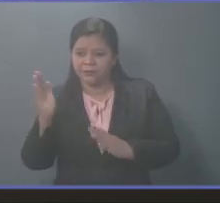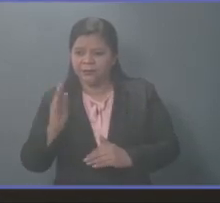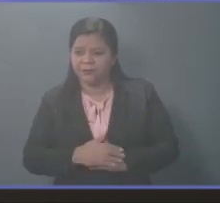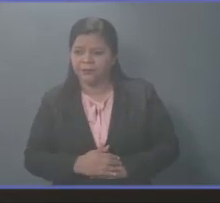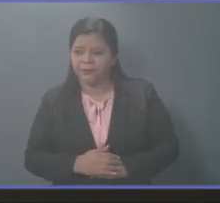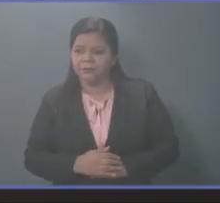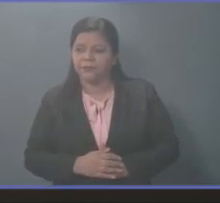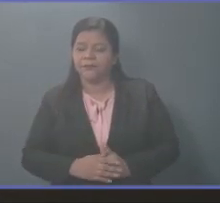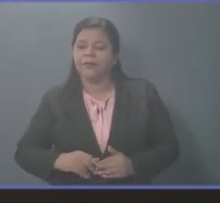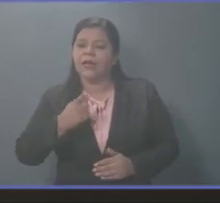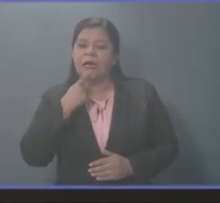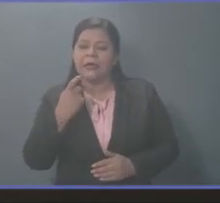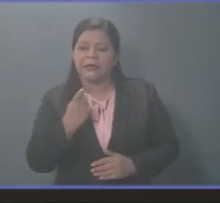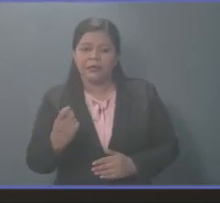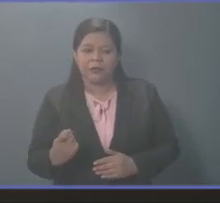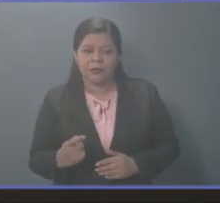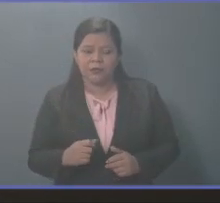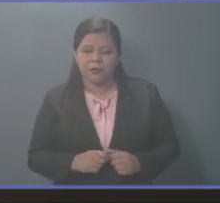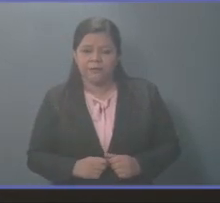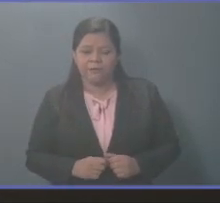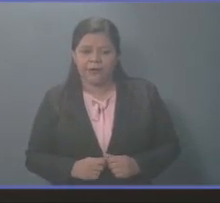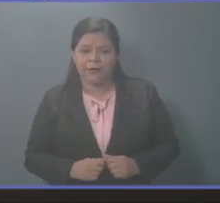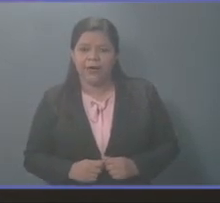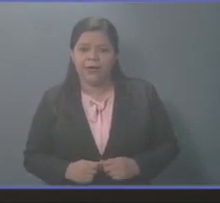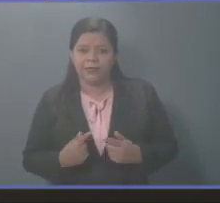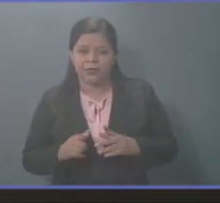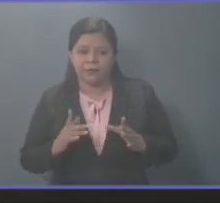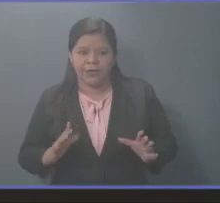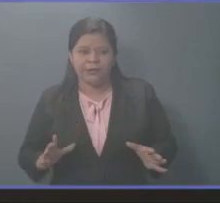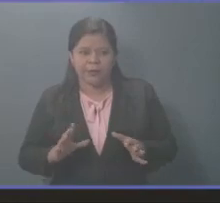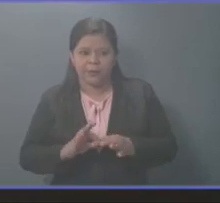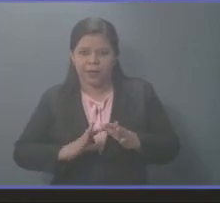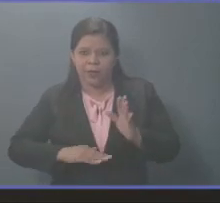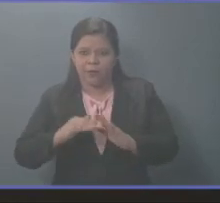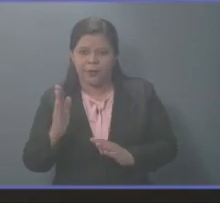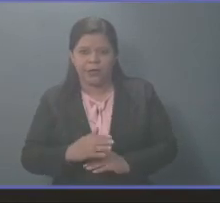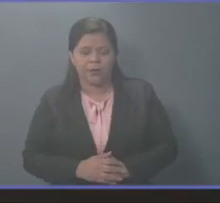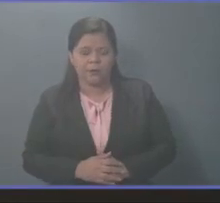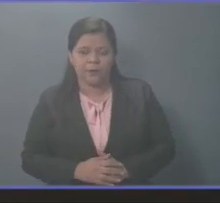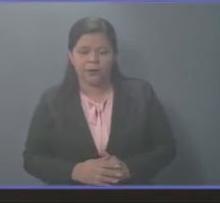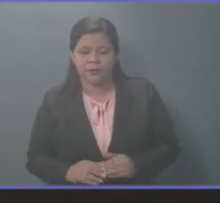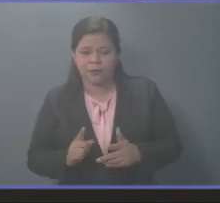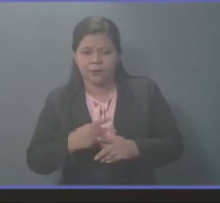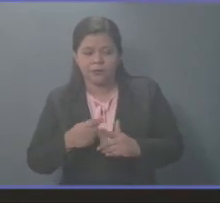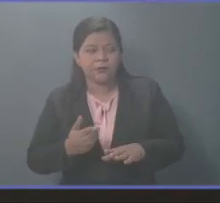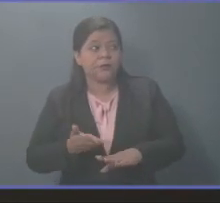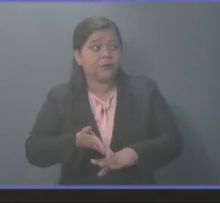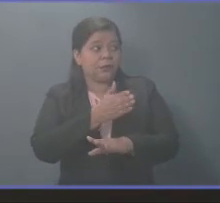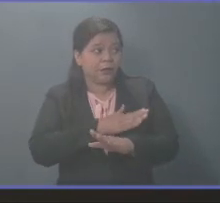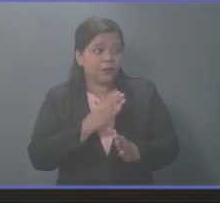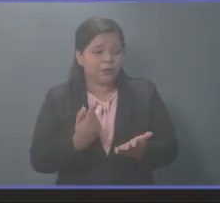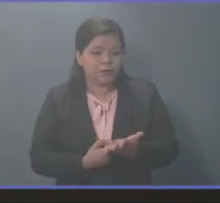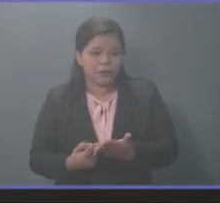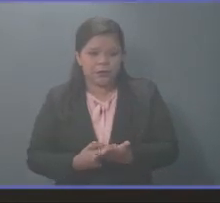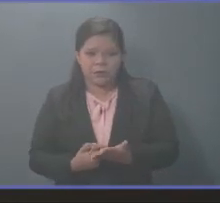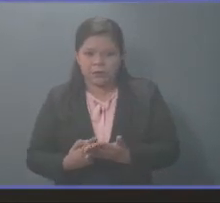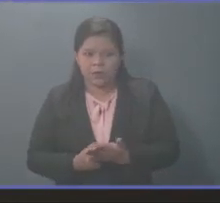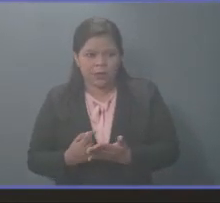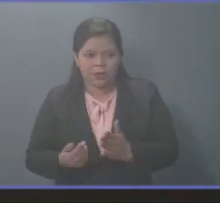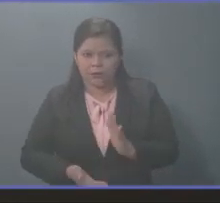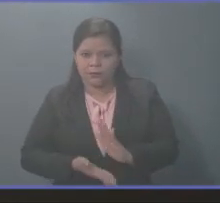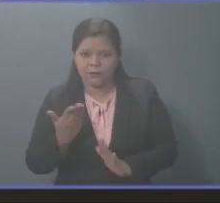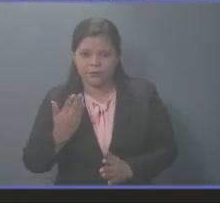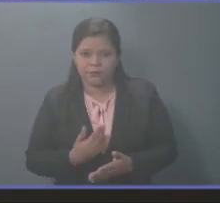a quién le servían? Que esas son características que se han discutido ya y qué bueno que han